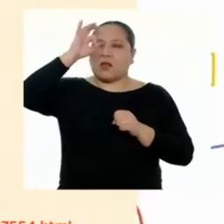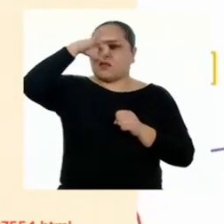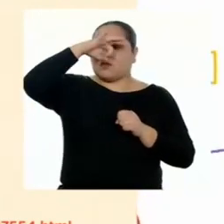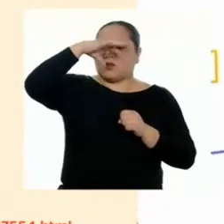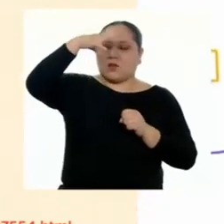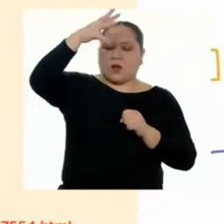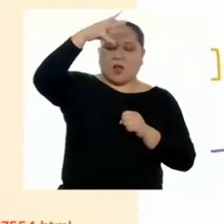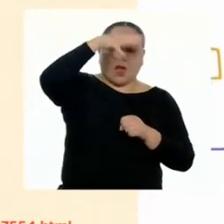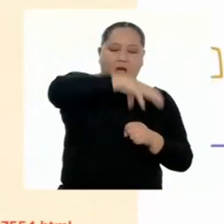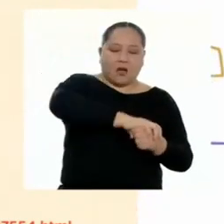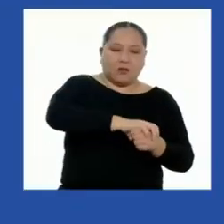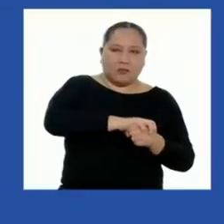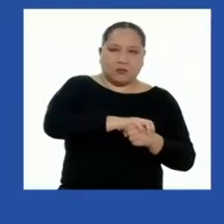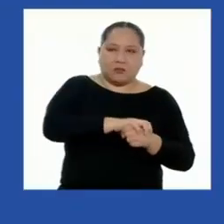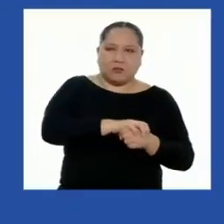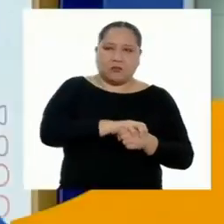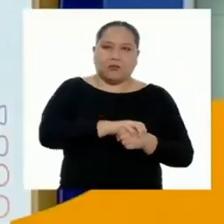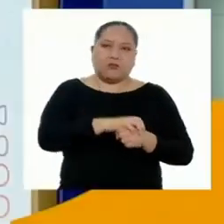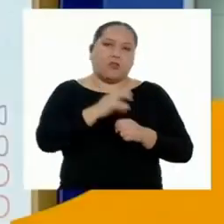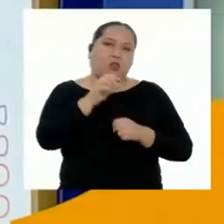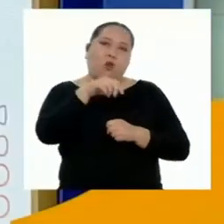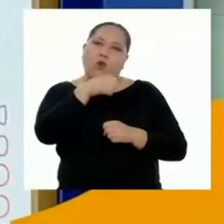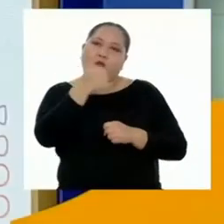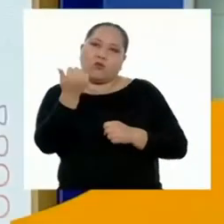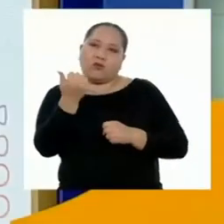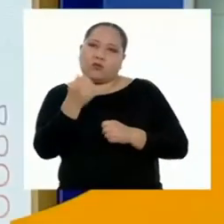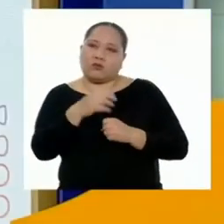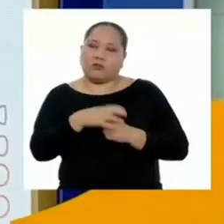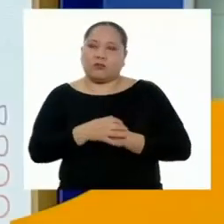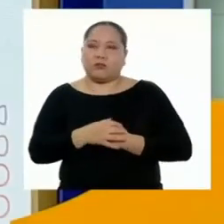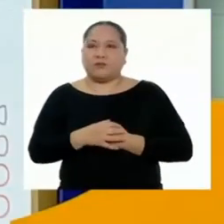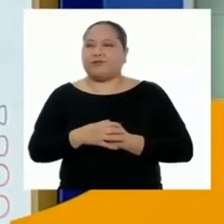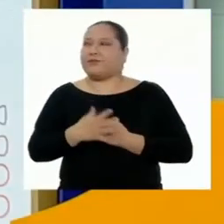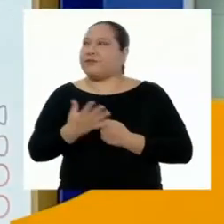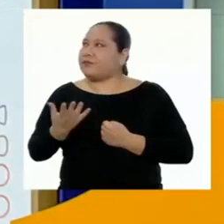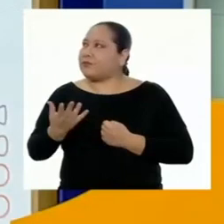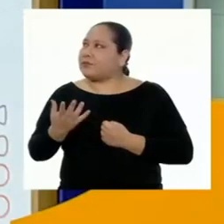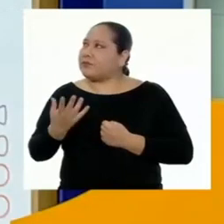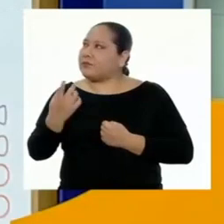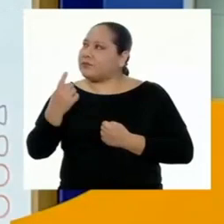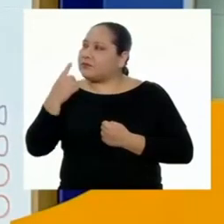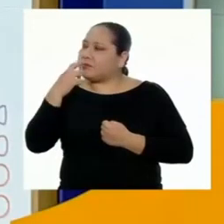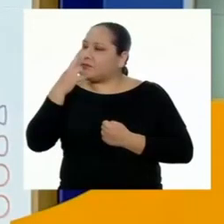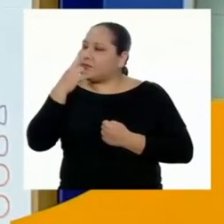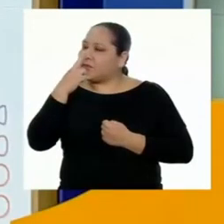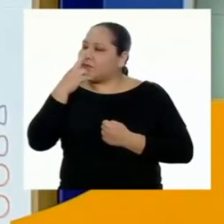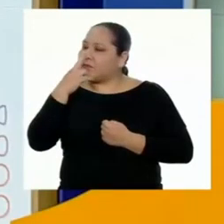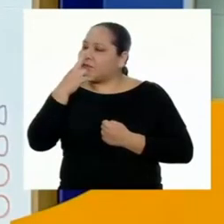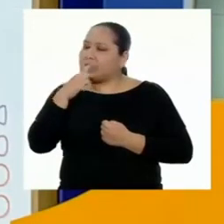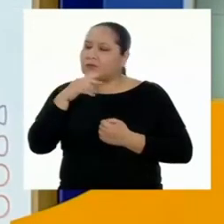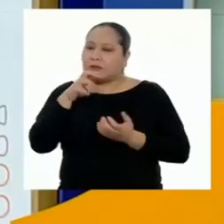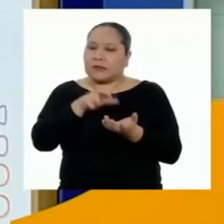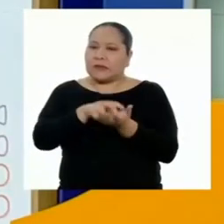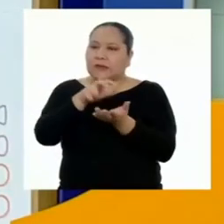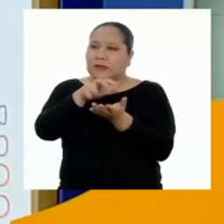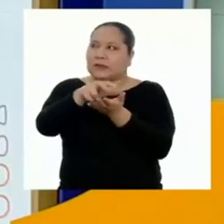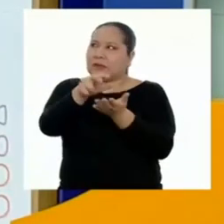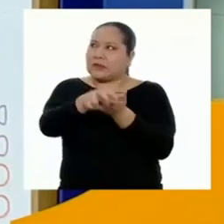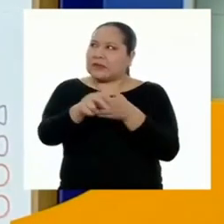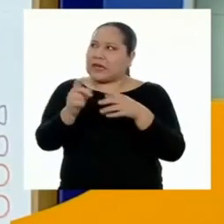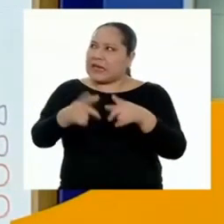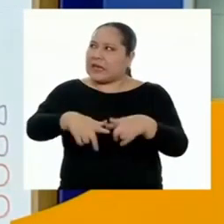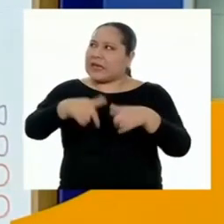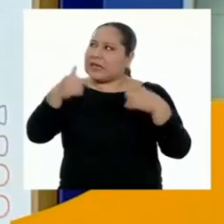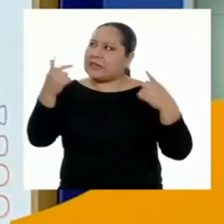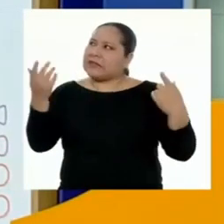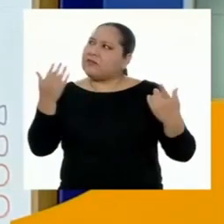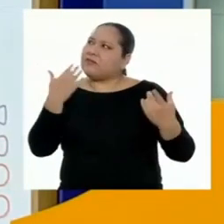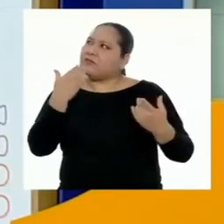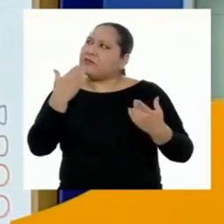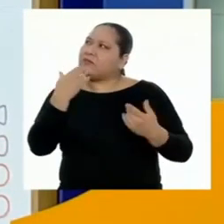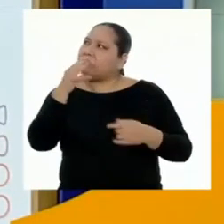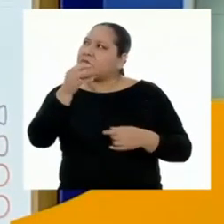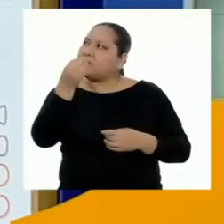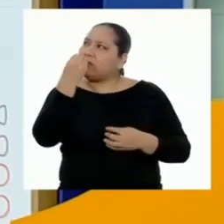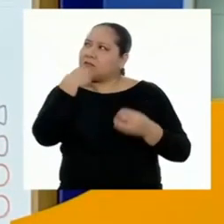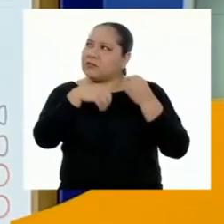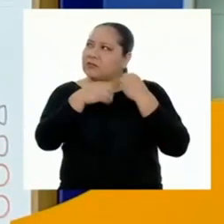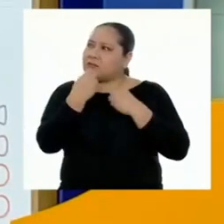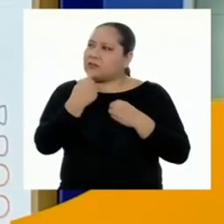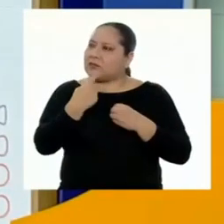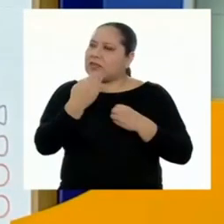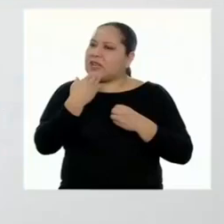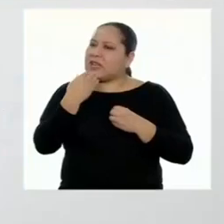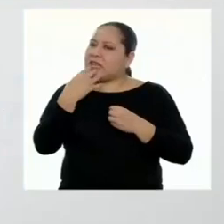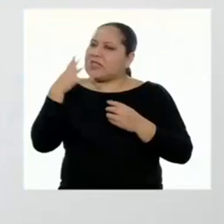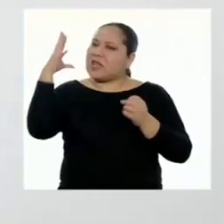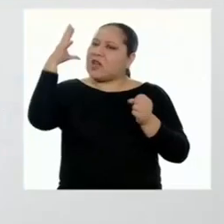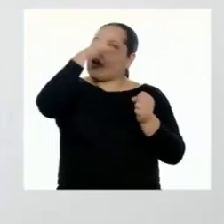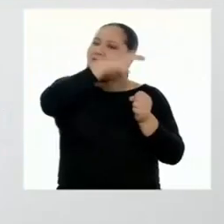estos otros depredadores. Entonces, profesora, ¿la rana gigante de quién se alimenta? ¿Y quién se alimenta de la